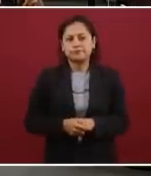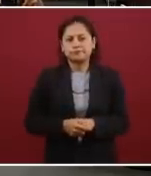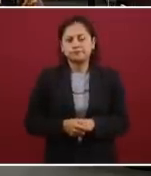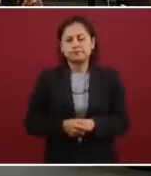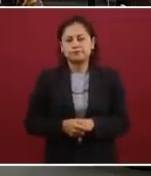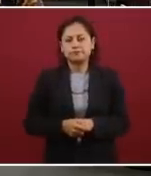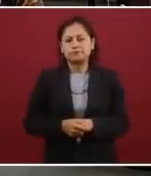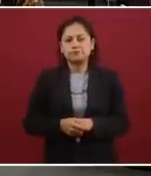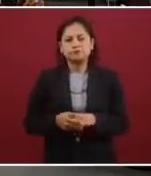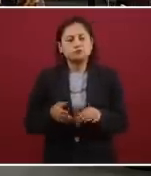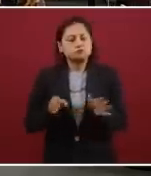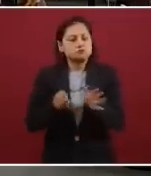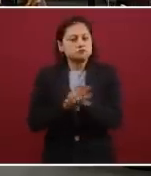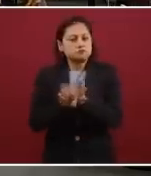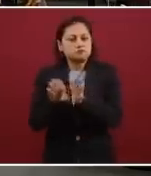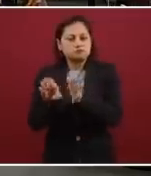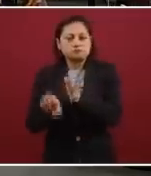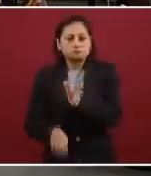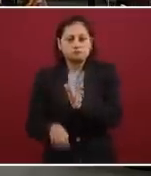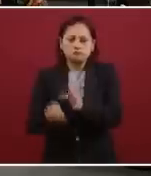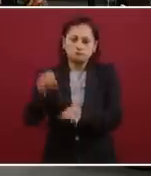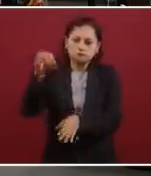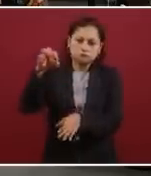reforestar, para limpiar